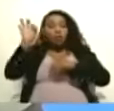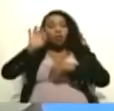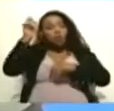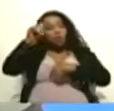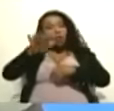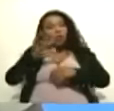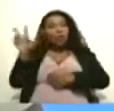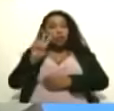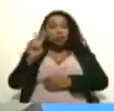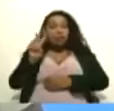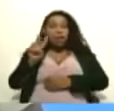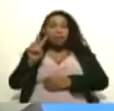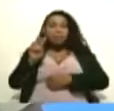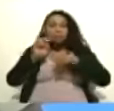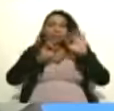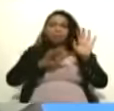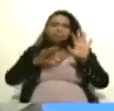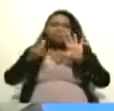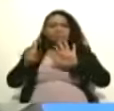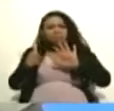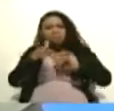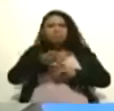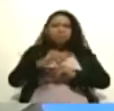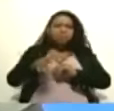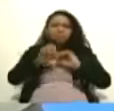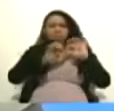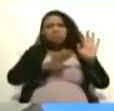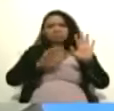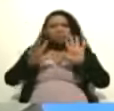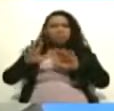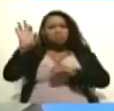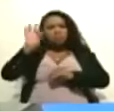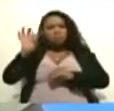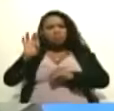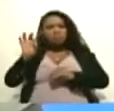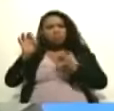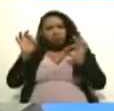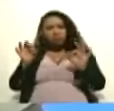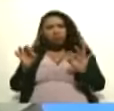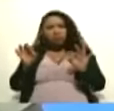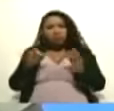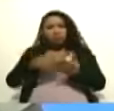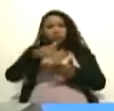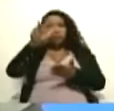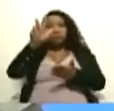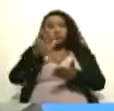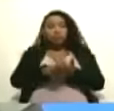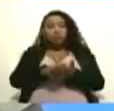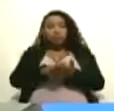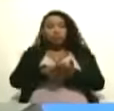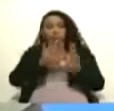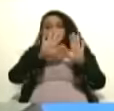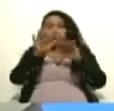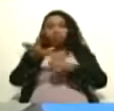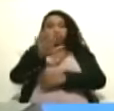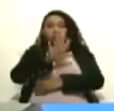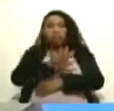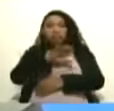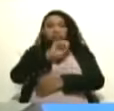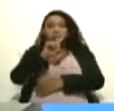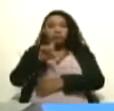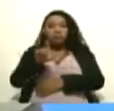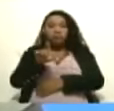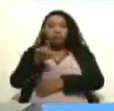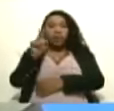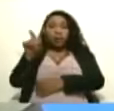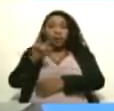venezolana entre el 96 y el 98 para ser Exacto aprobó y apoyó las cinco preguntas es